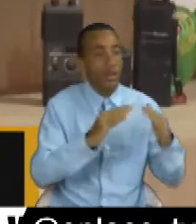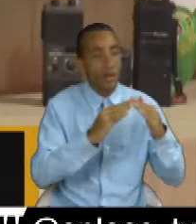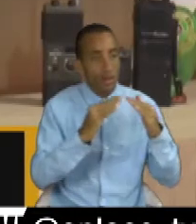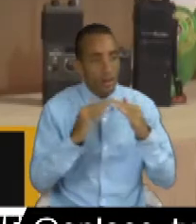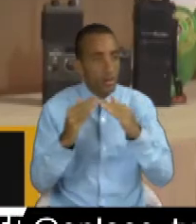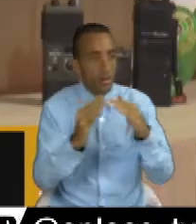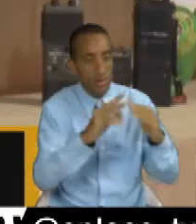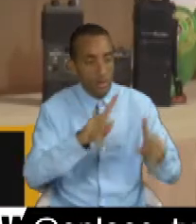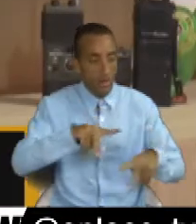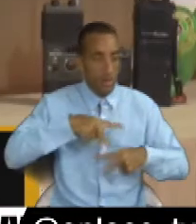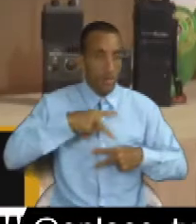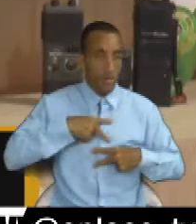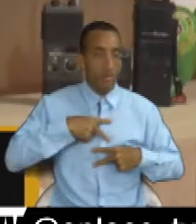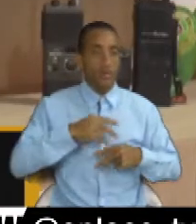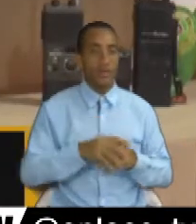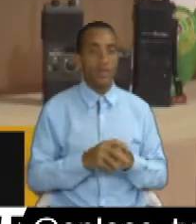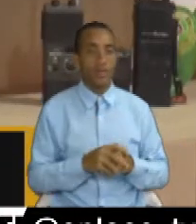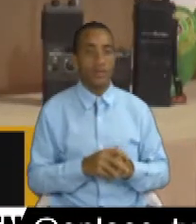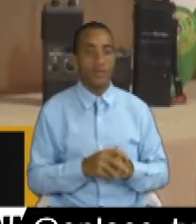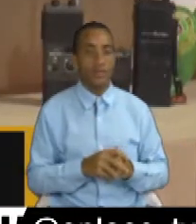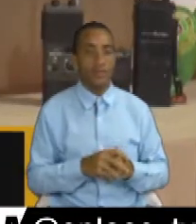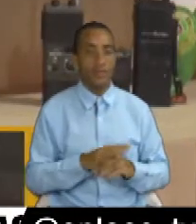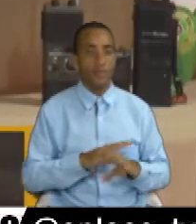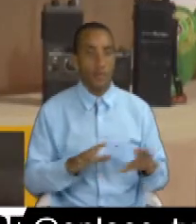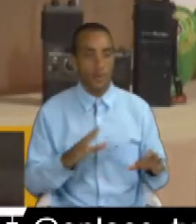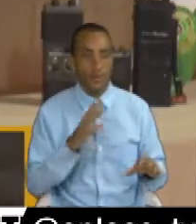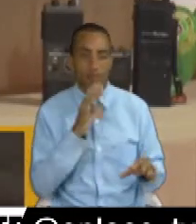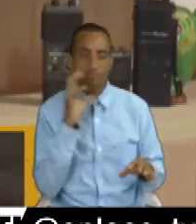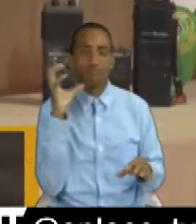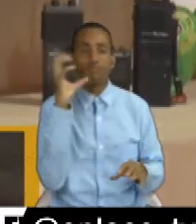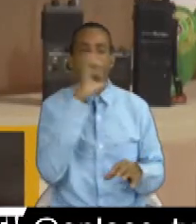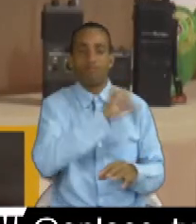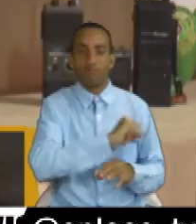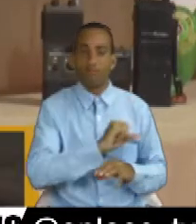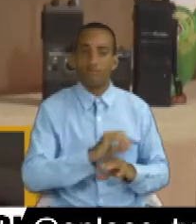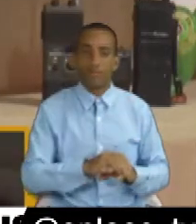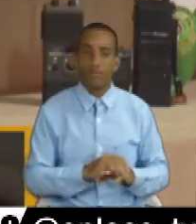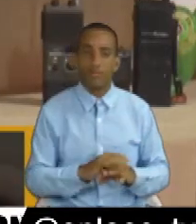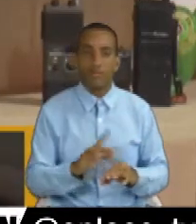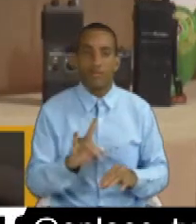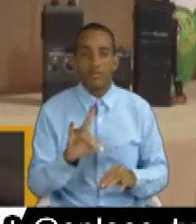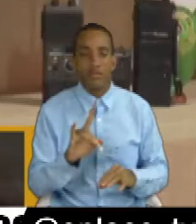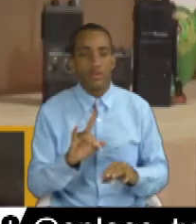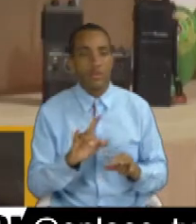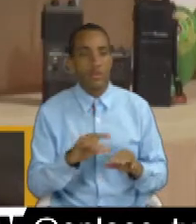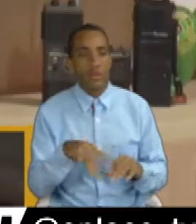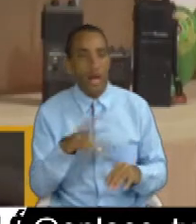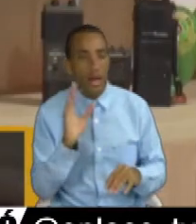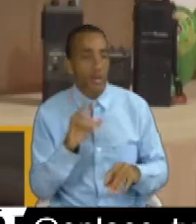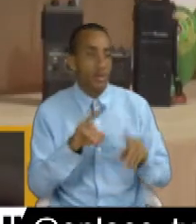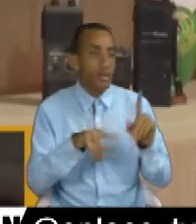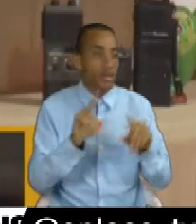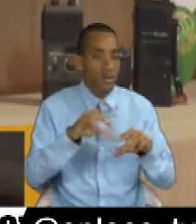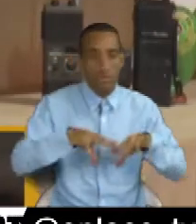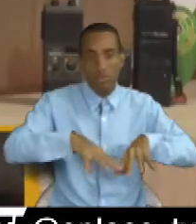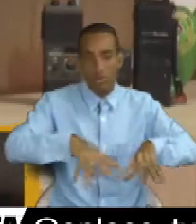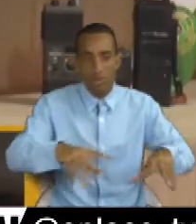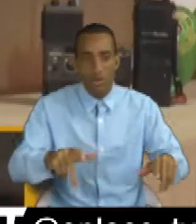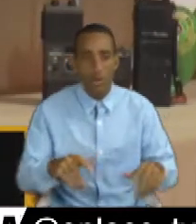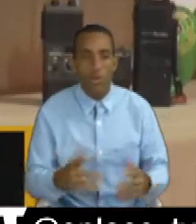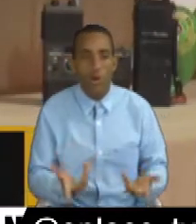los dueños de las viviendas, porque estábamos descubriendo que el factor que está utilizando algunos delincuentes